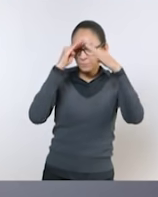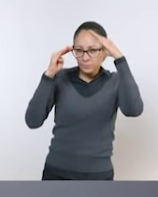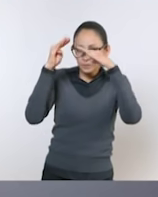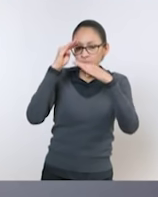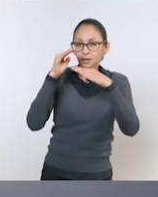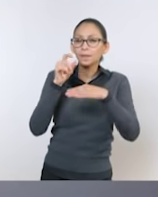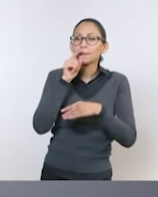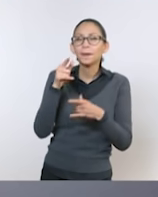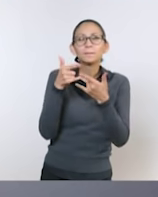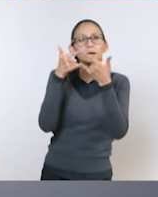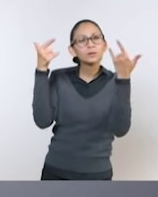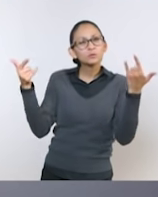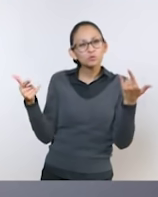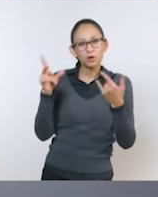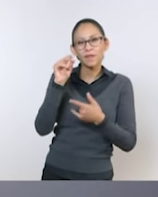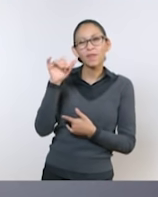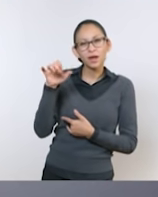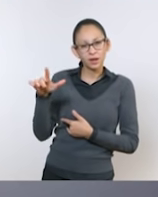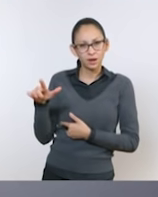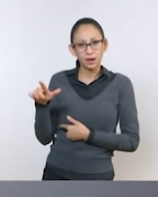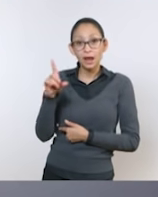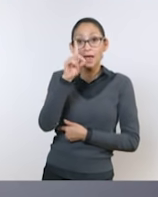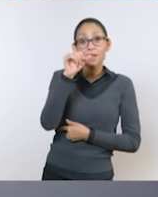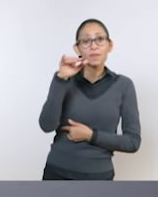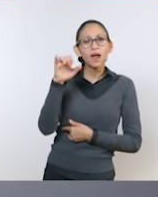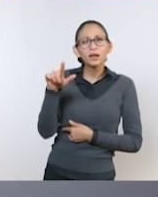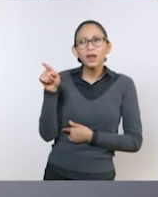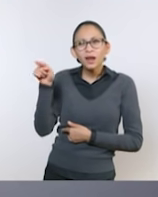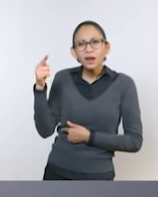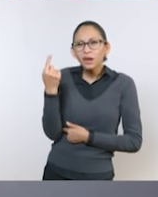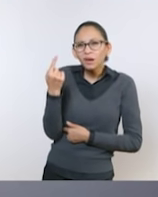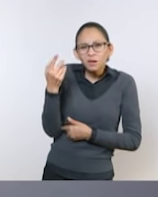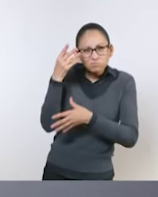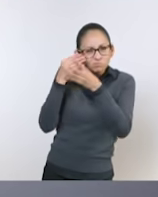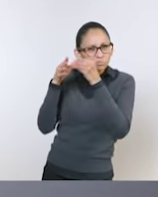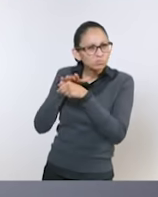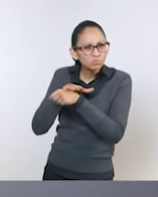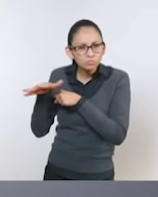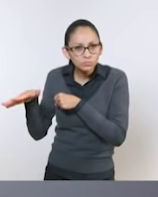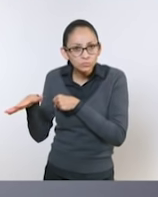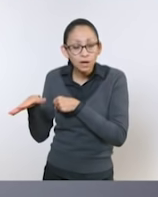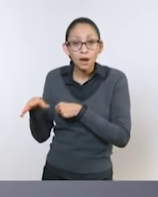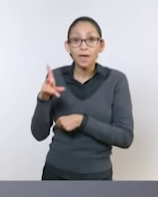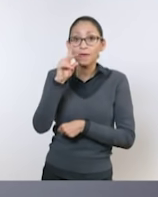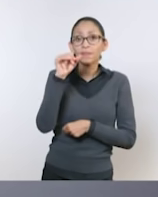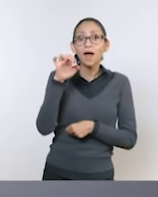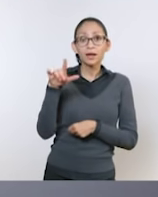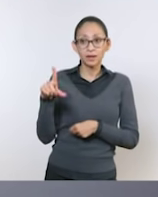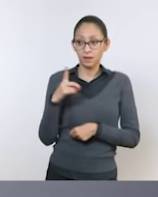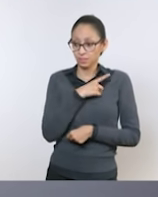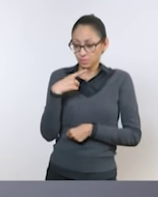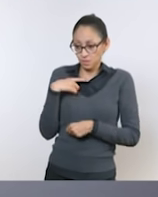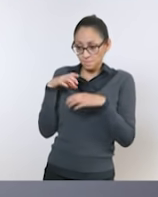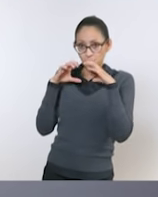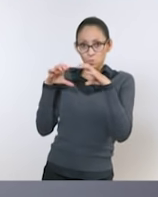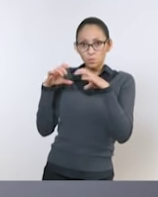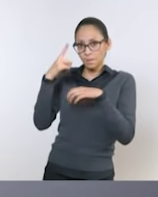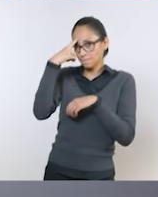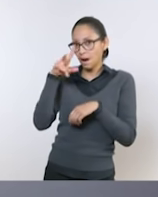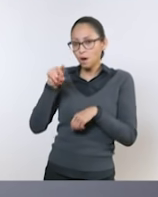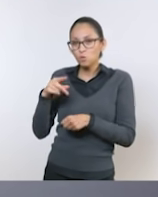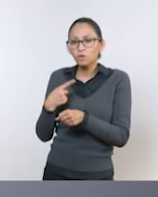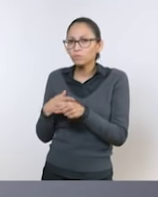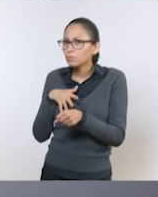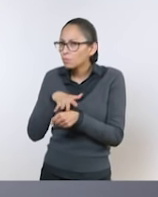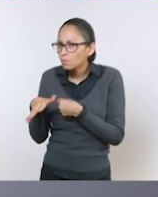momento de reflexionar sobre el cuento de Daniel y la gripe. ¿Qué aprendió Daniel? ¿Cuáles eran las precauciones que Daniel debió